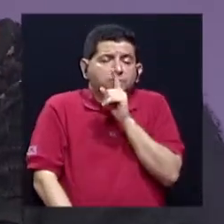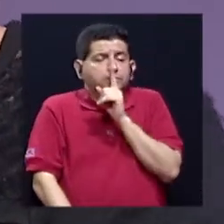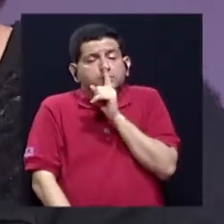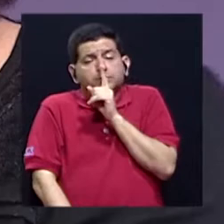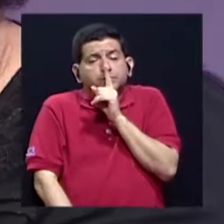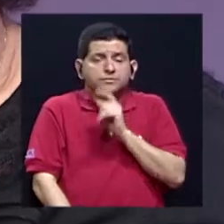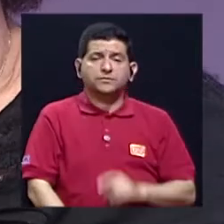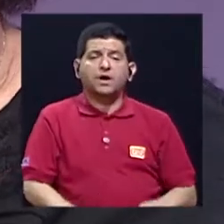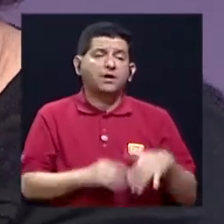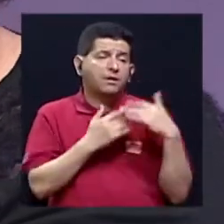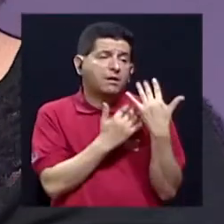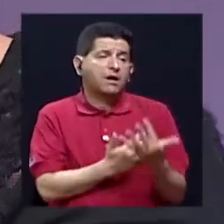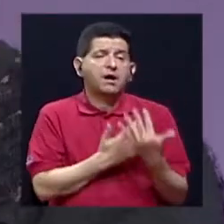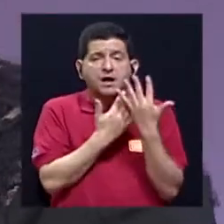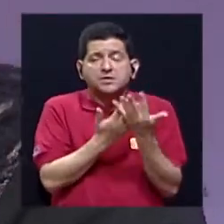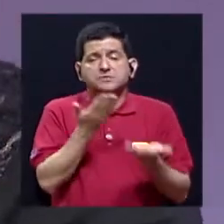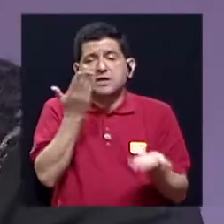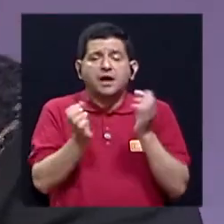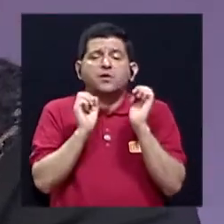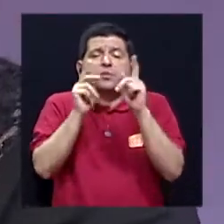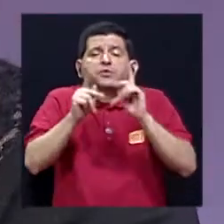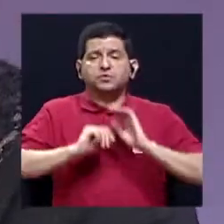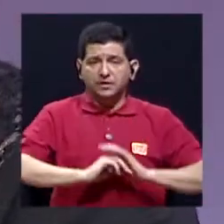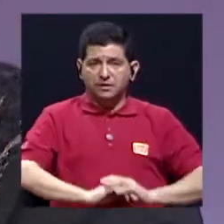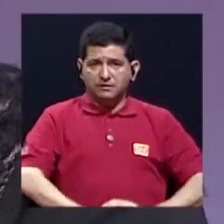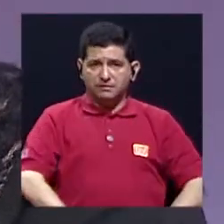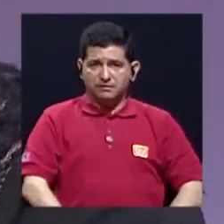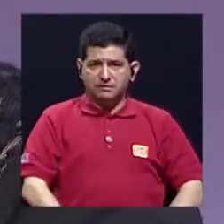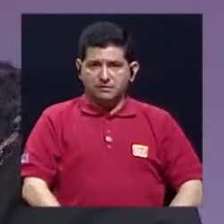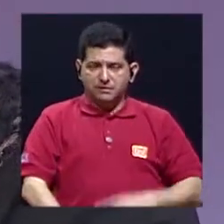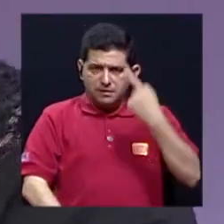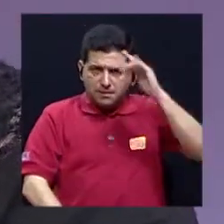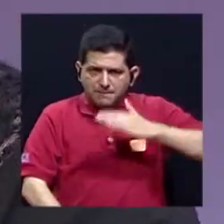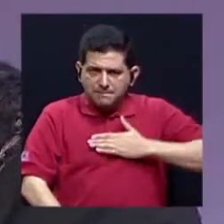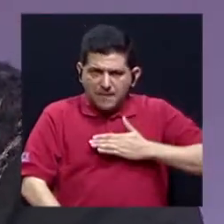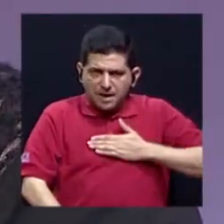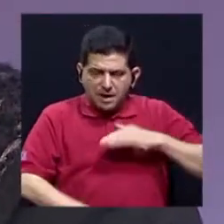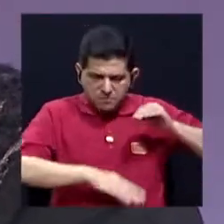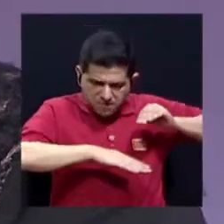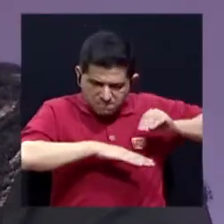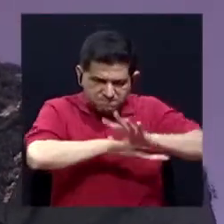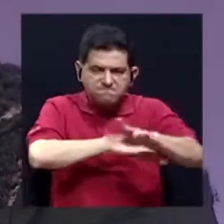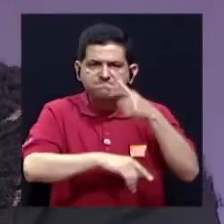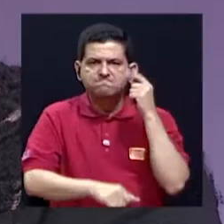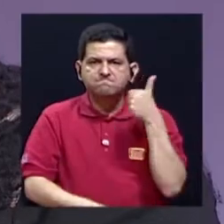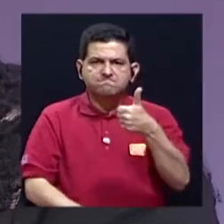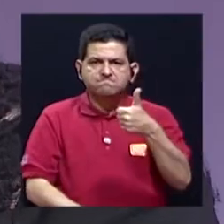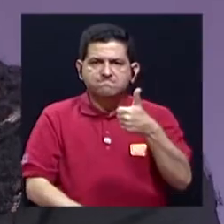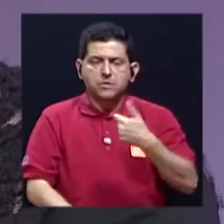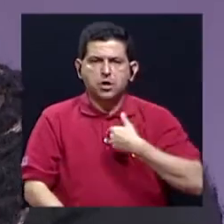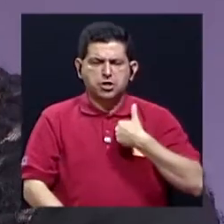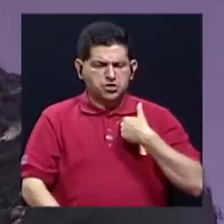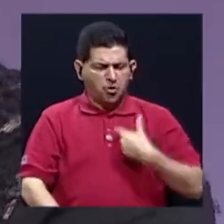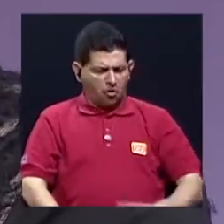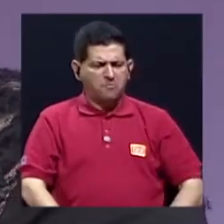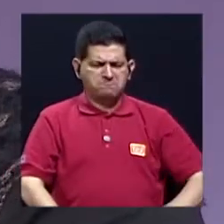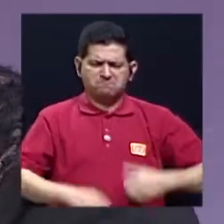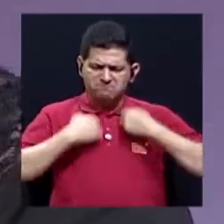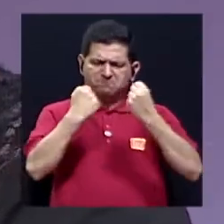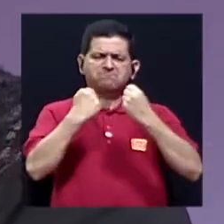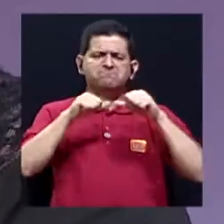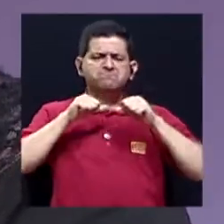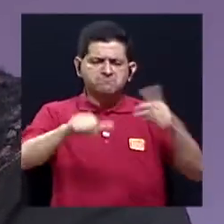calladas, esperando tal vez que nos dieran el chance. Entonces, para mí me surtió mucho efecto eso. Y me armé de valor y